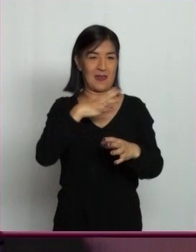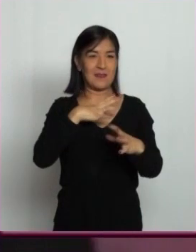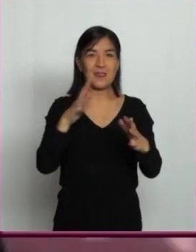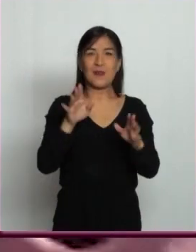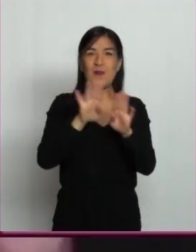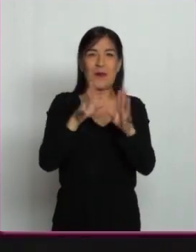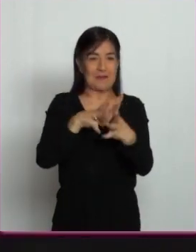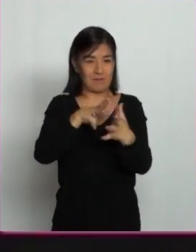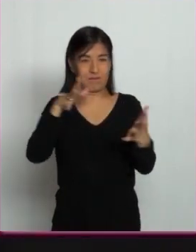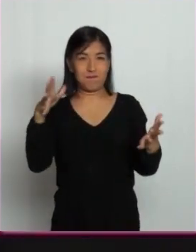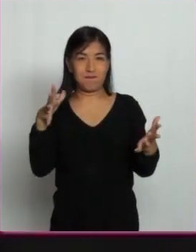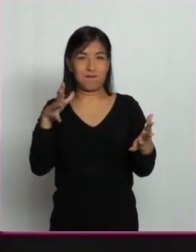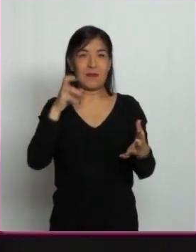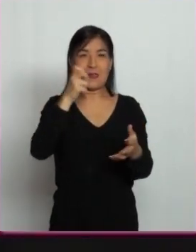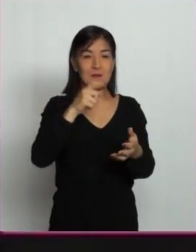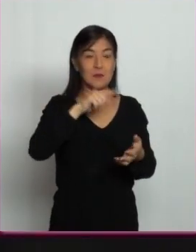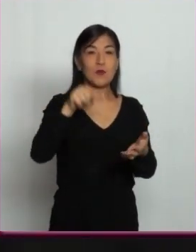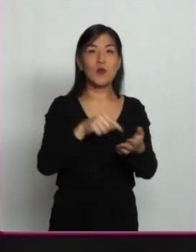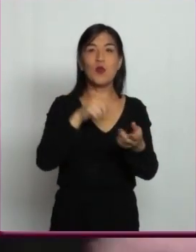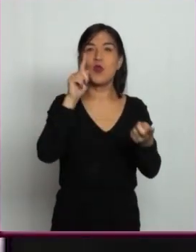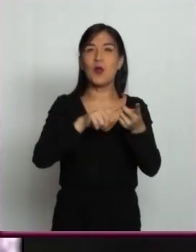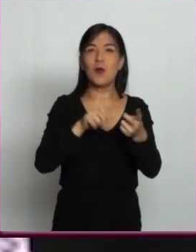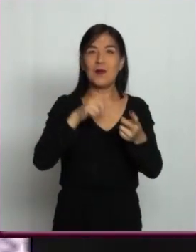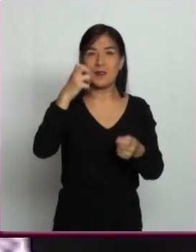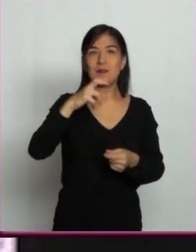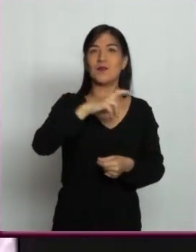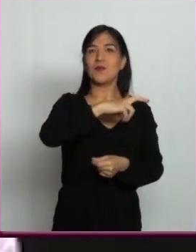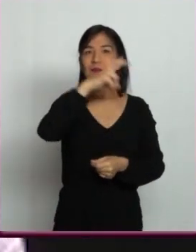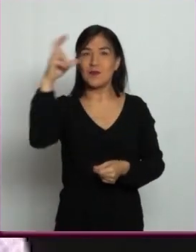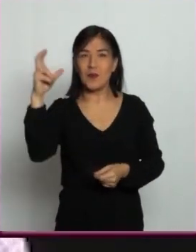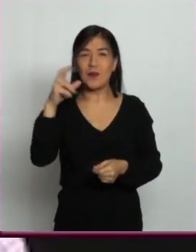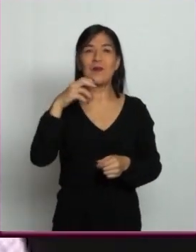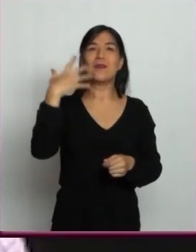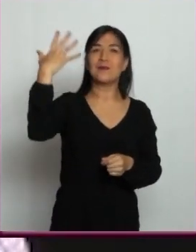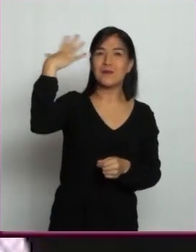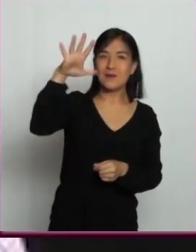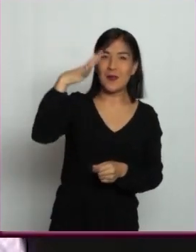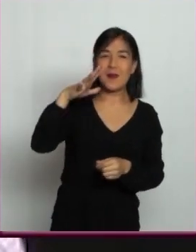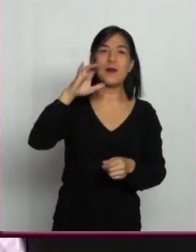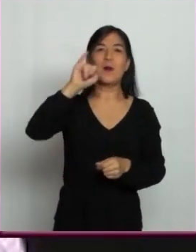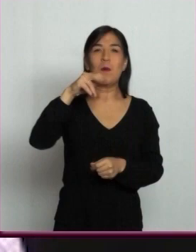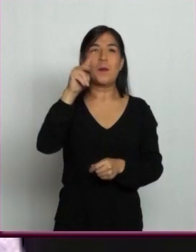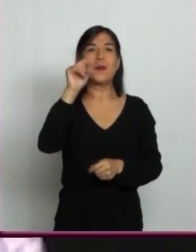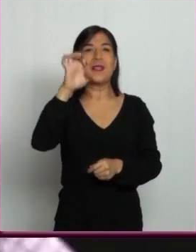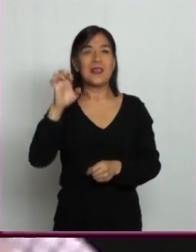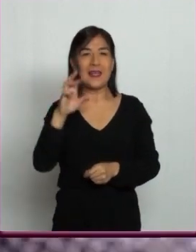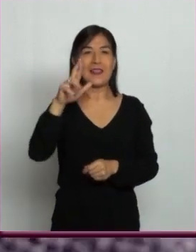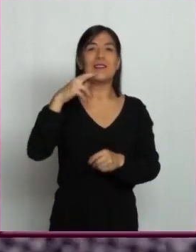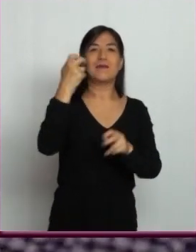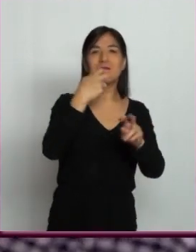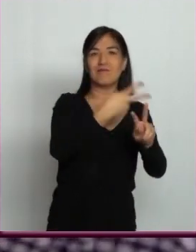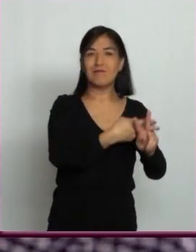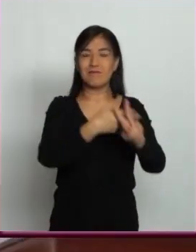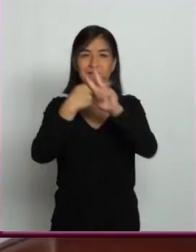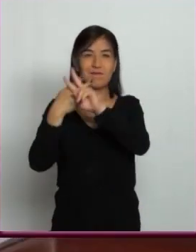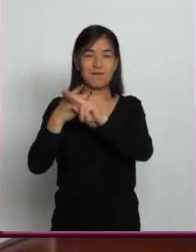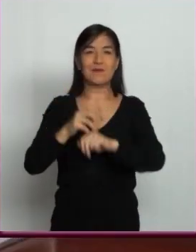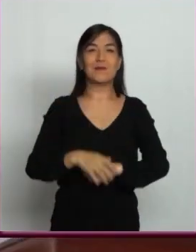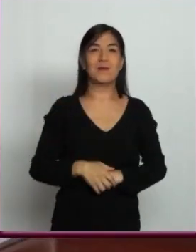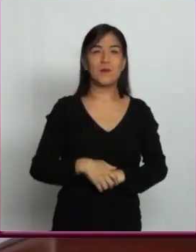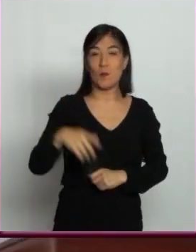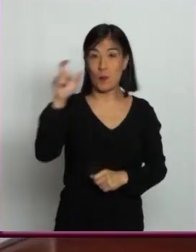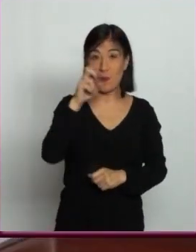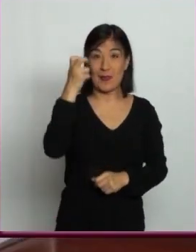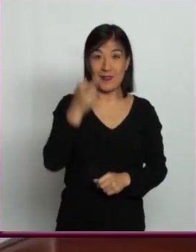Si reemplazamos Betelgeuse de donde está el Sol, creo que hasta Júpiter y Urano sería adentro de la estrella. Se infló tremendamente. Pues